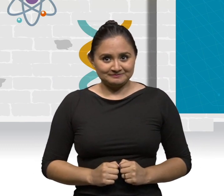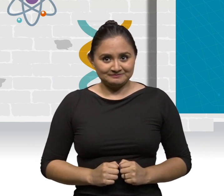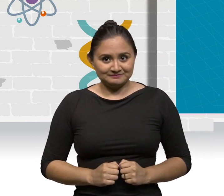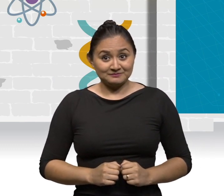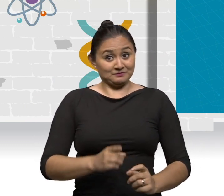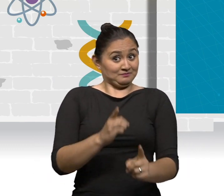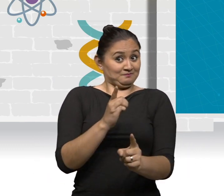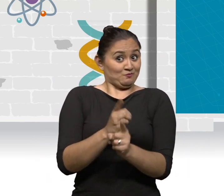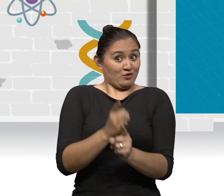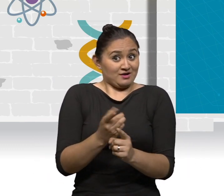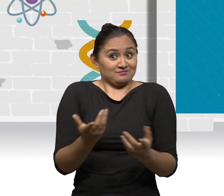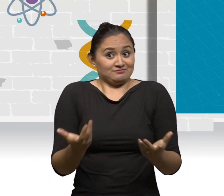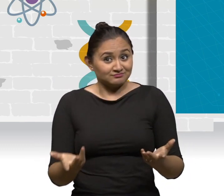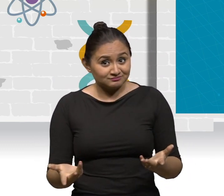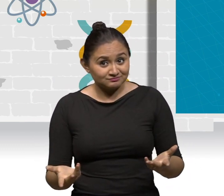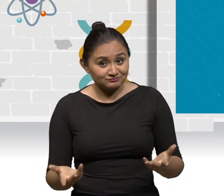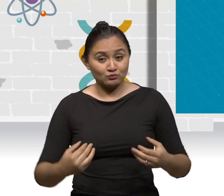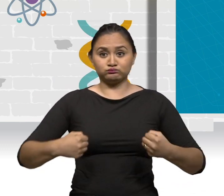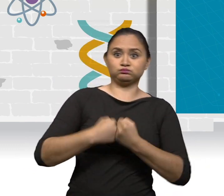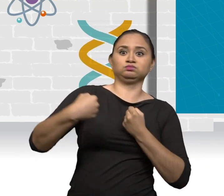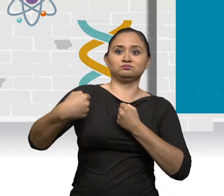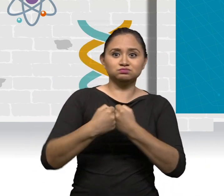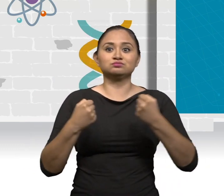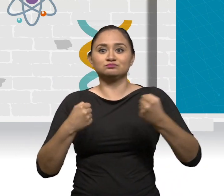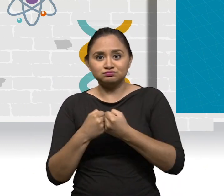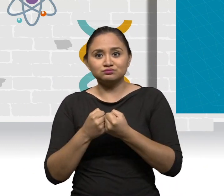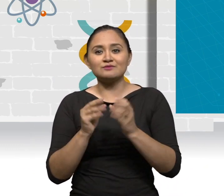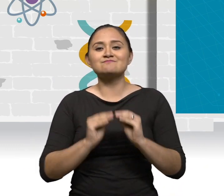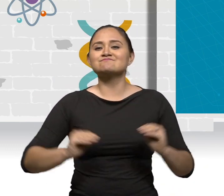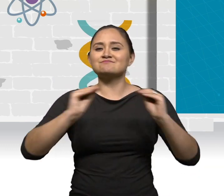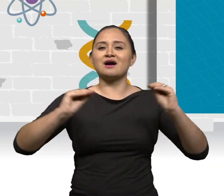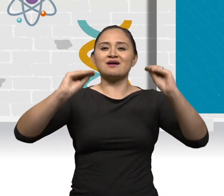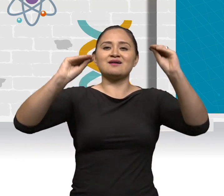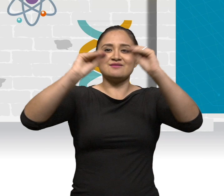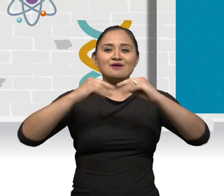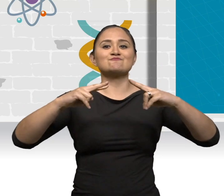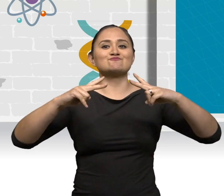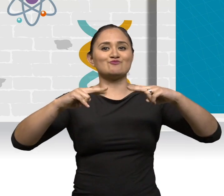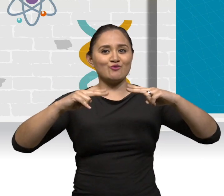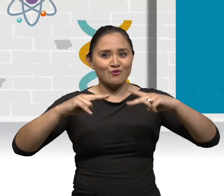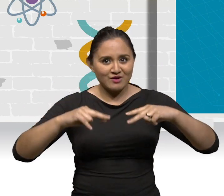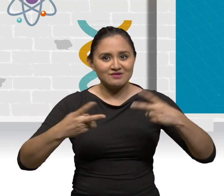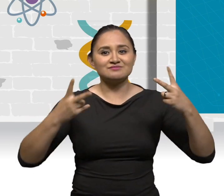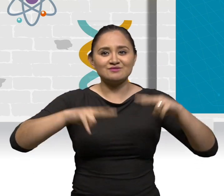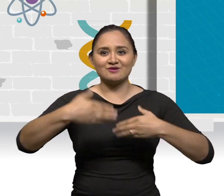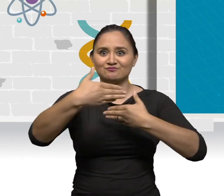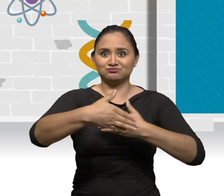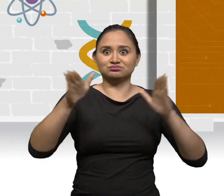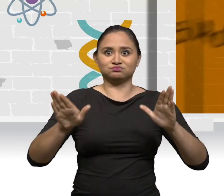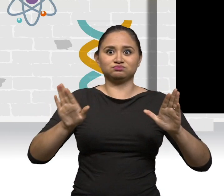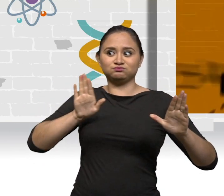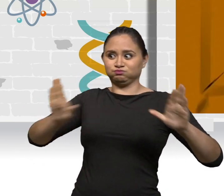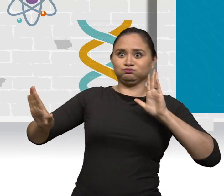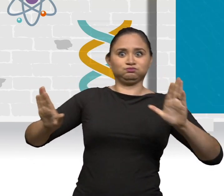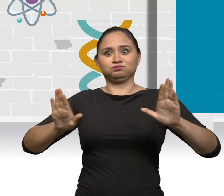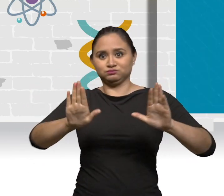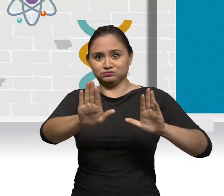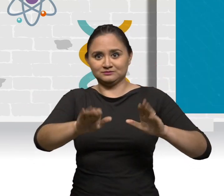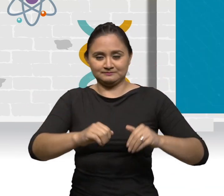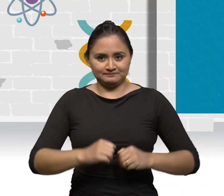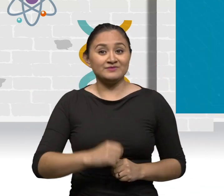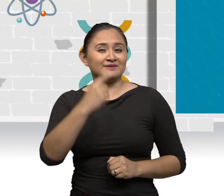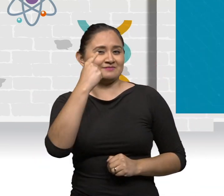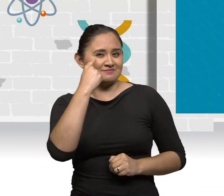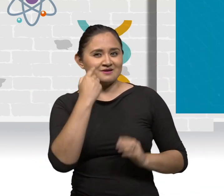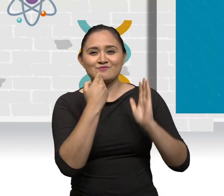De esta manera, aumenta el número de colisiones entre las moléculas y las paredes del recipiente.